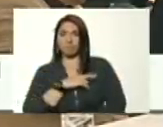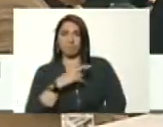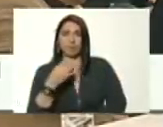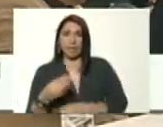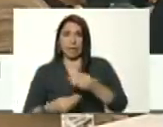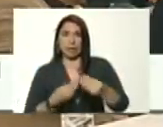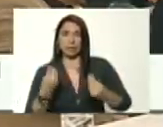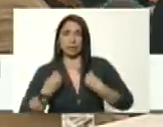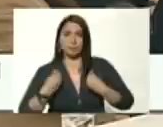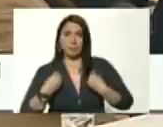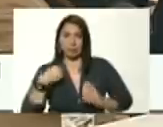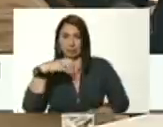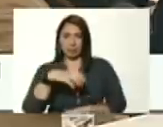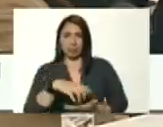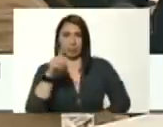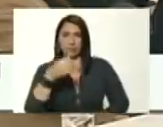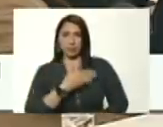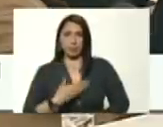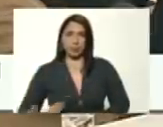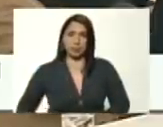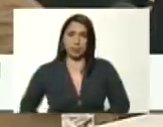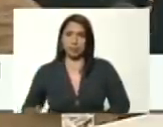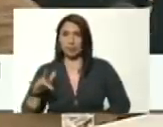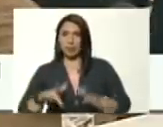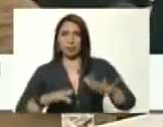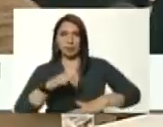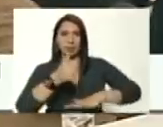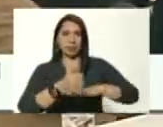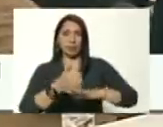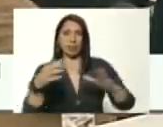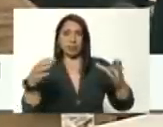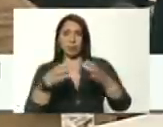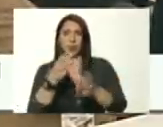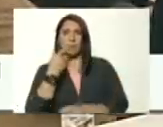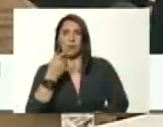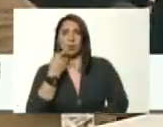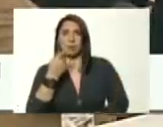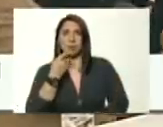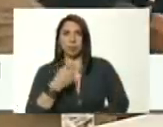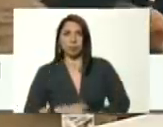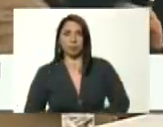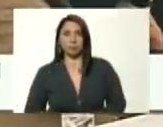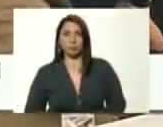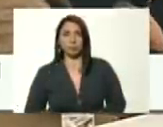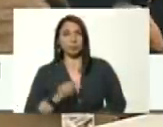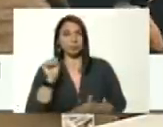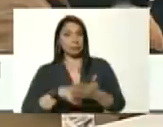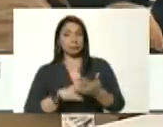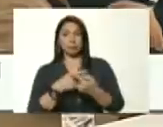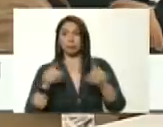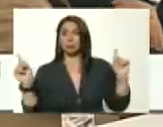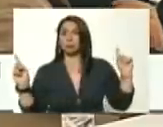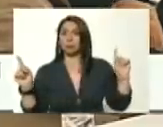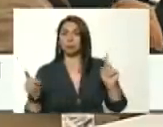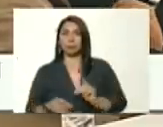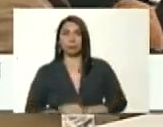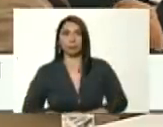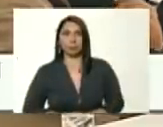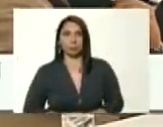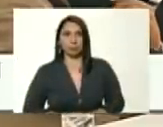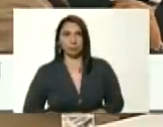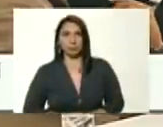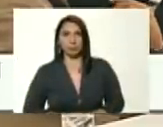los presidentes y secretarios generales en los partidos políticos sin distingos de ningún tipo